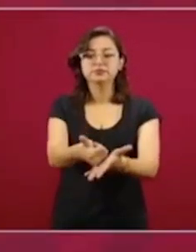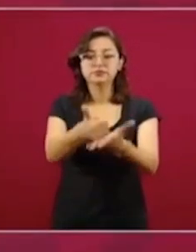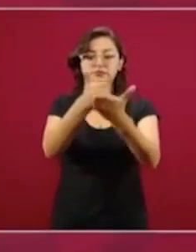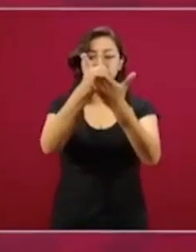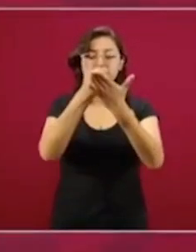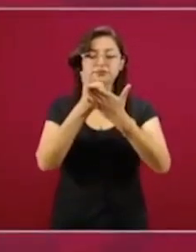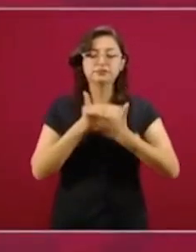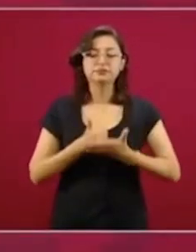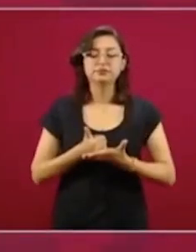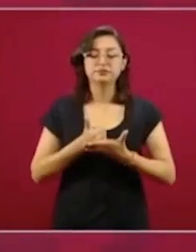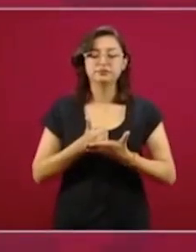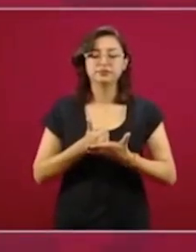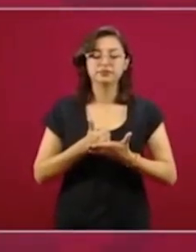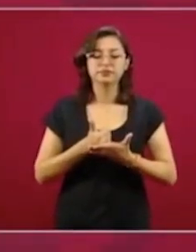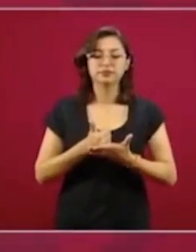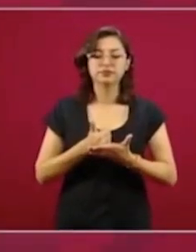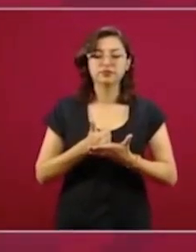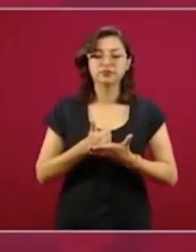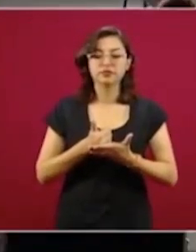para qué